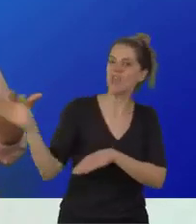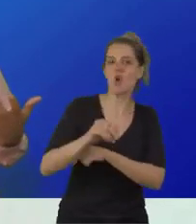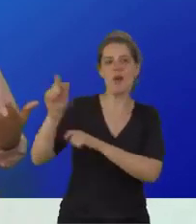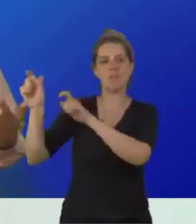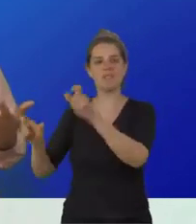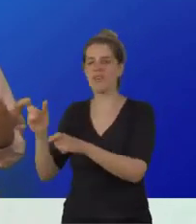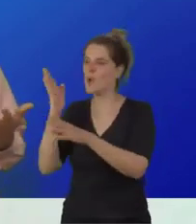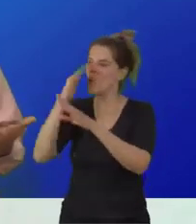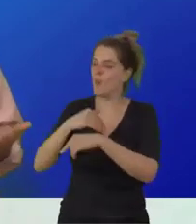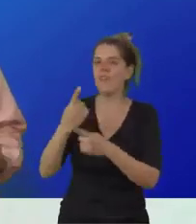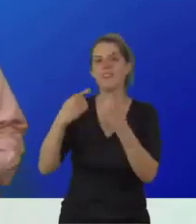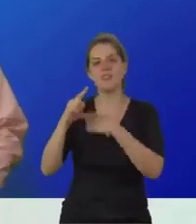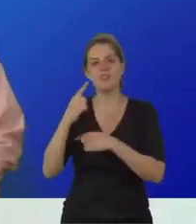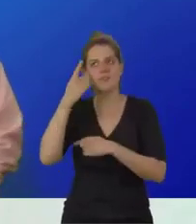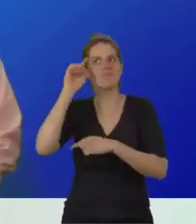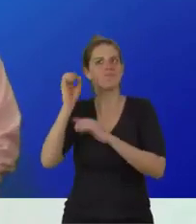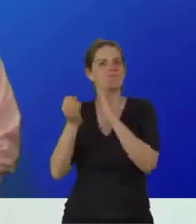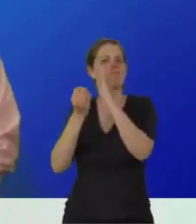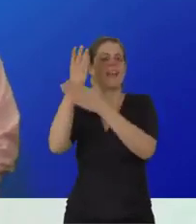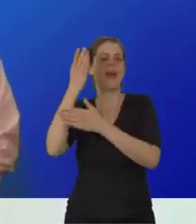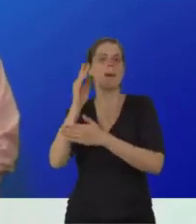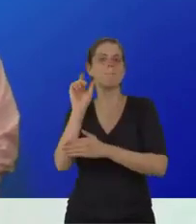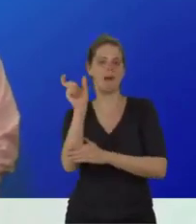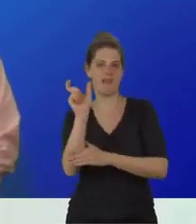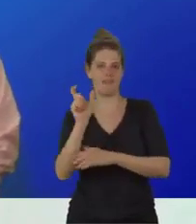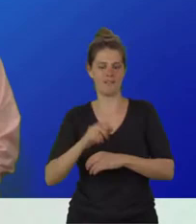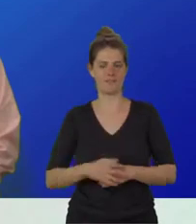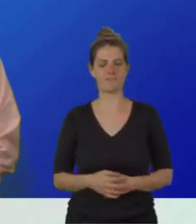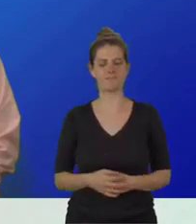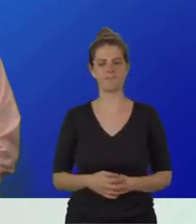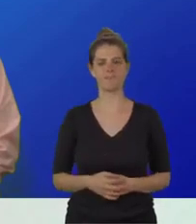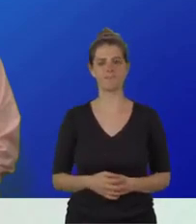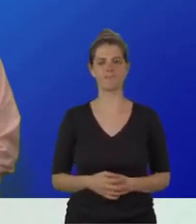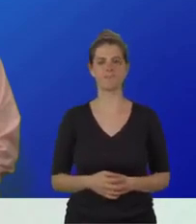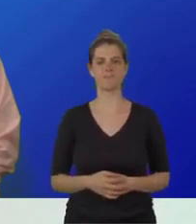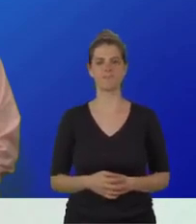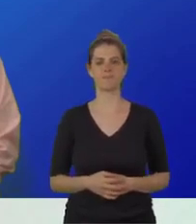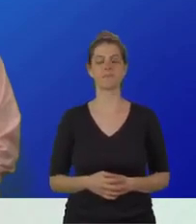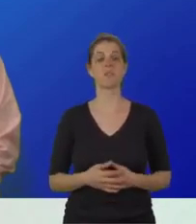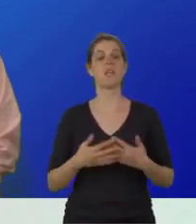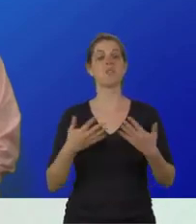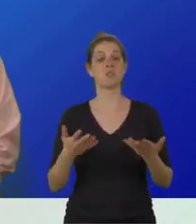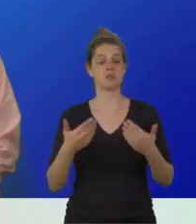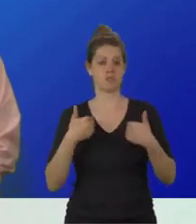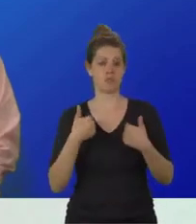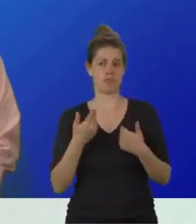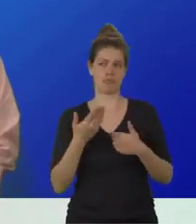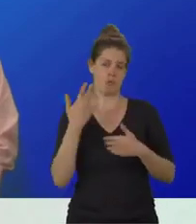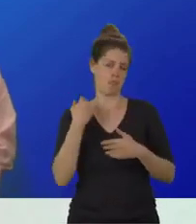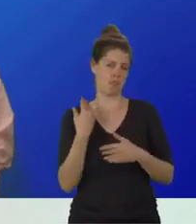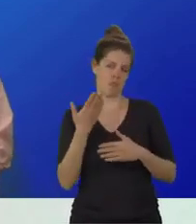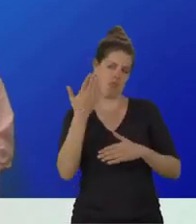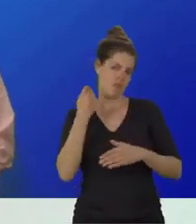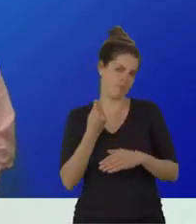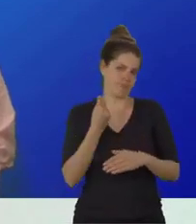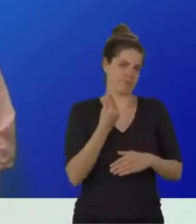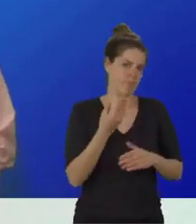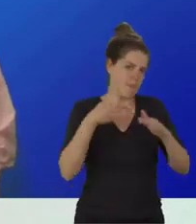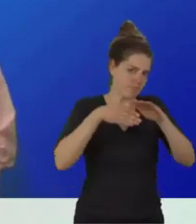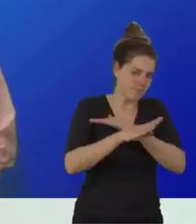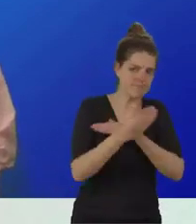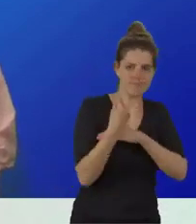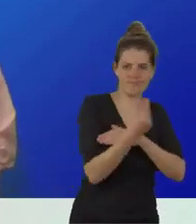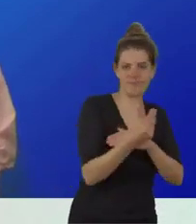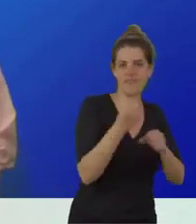que es una de las cosas más difíciles que muchas veces ocurre, poder dar acceso a todas las personas. Cuando yo entré en políticas